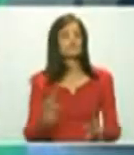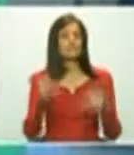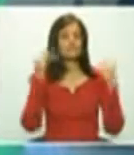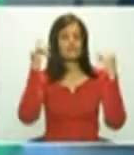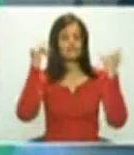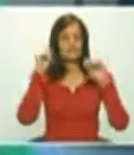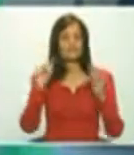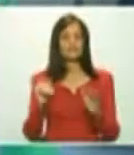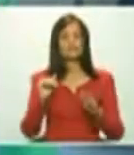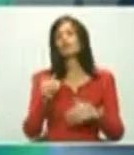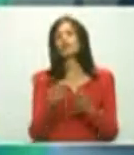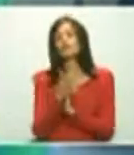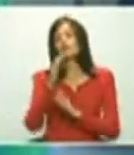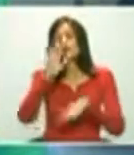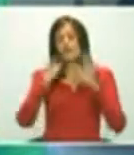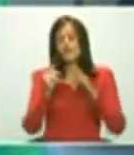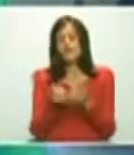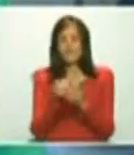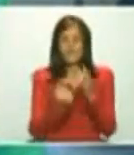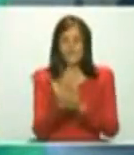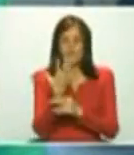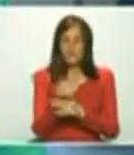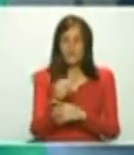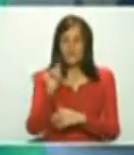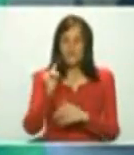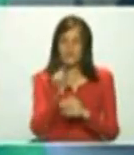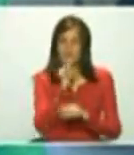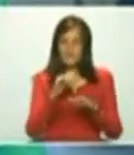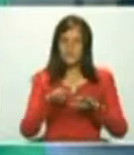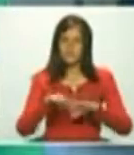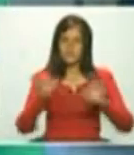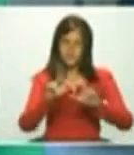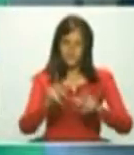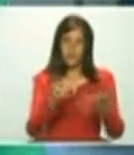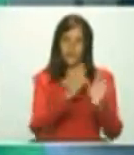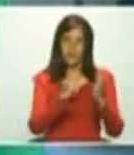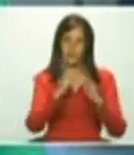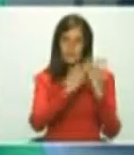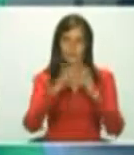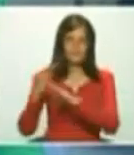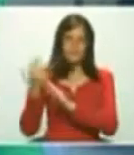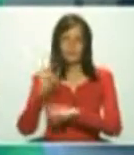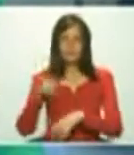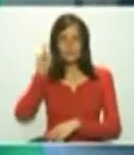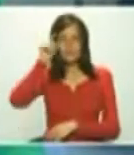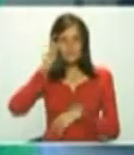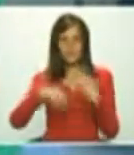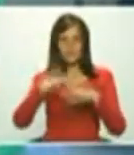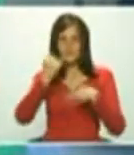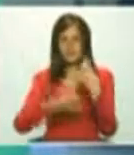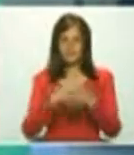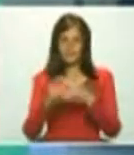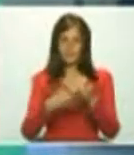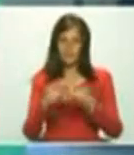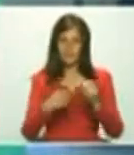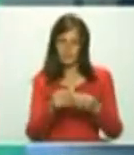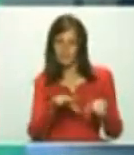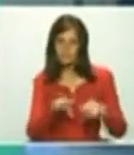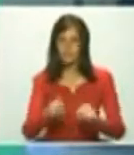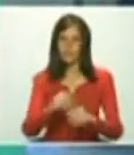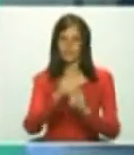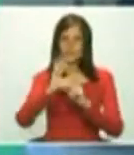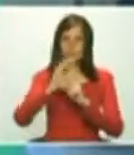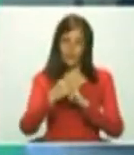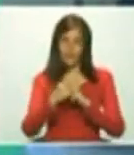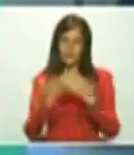Y en la celebración del 15º aniversario de la Fundación Infocentro, las comunidades organizadas y los facilitadores del proyecto realizaron una toma